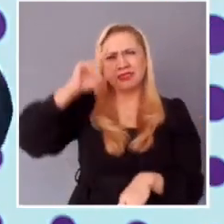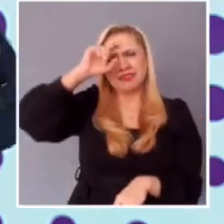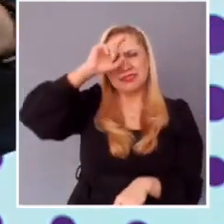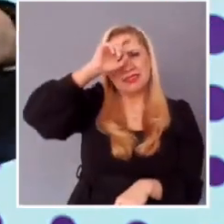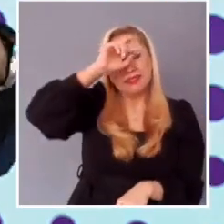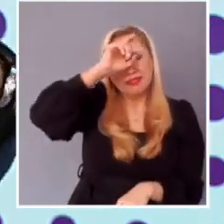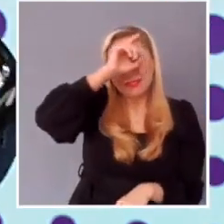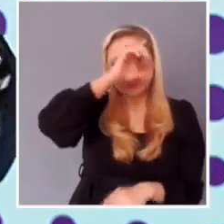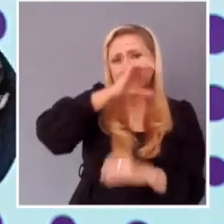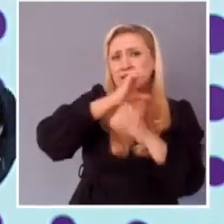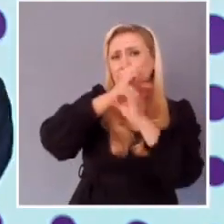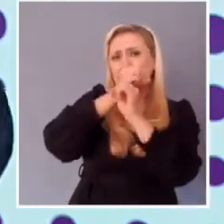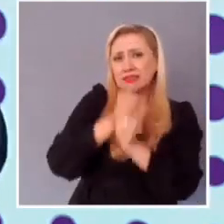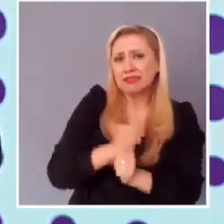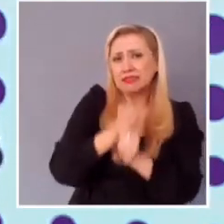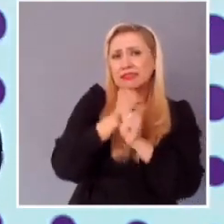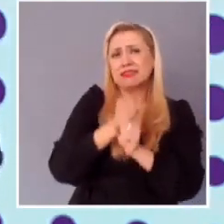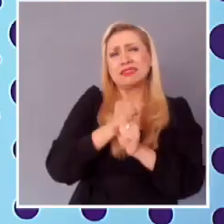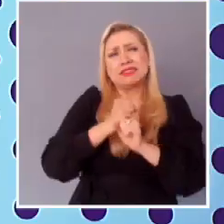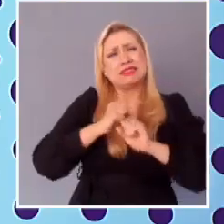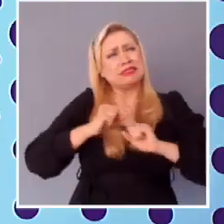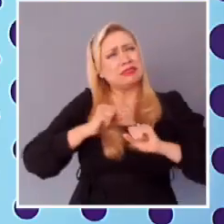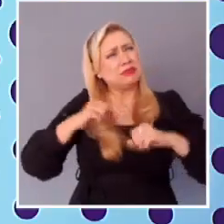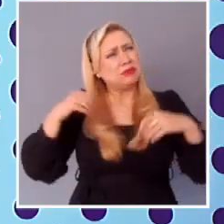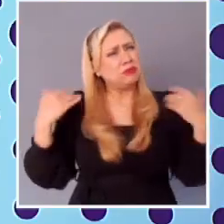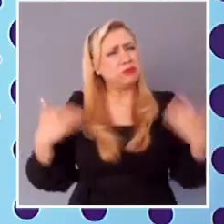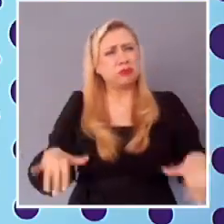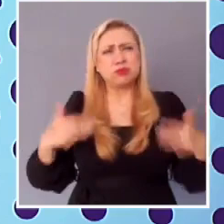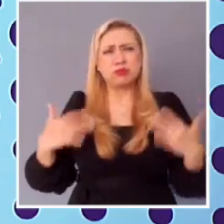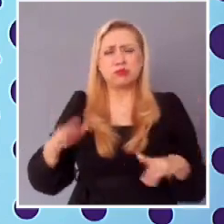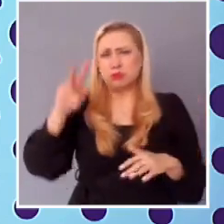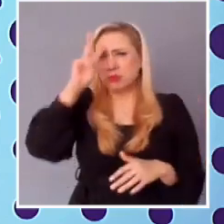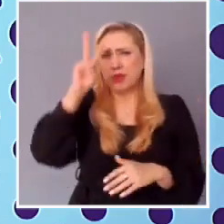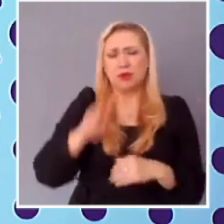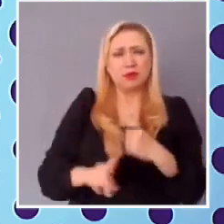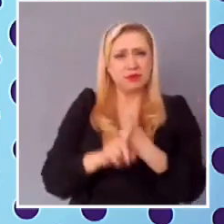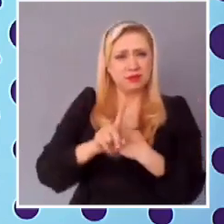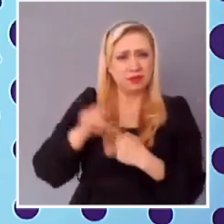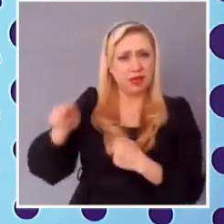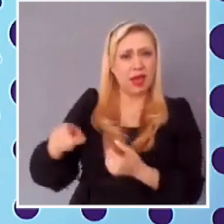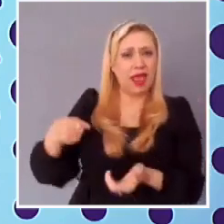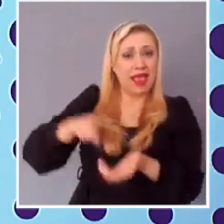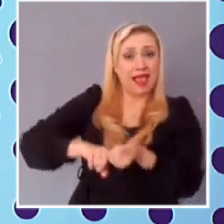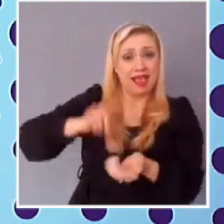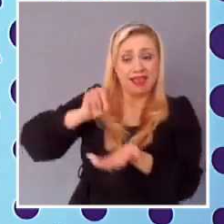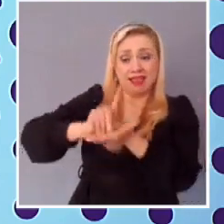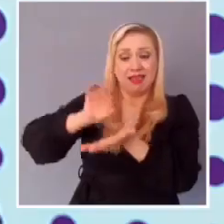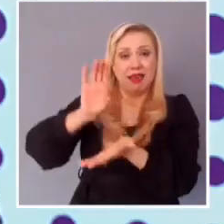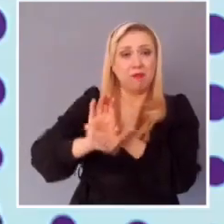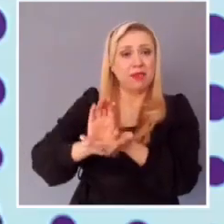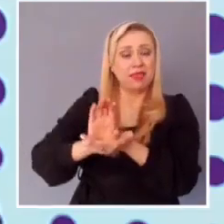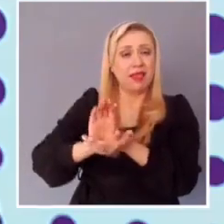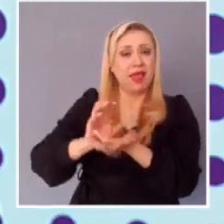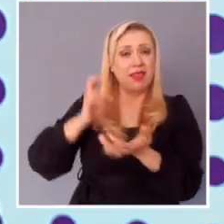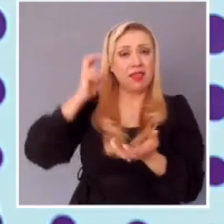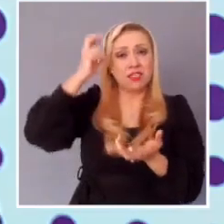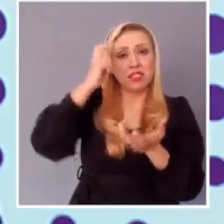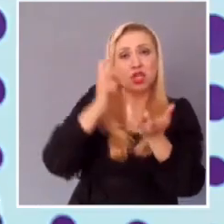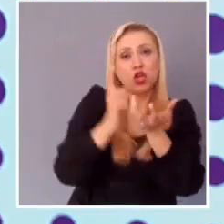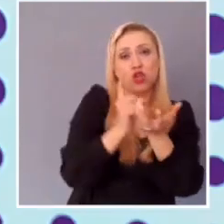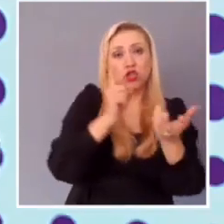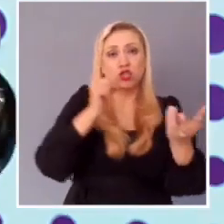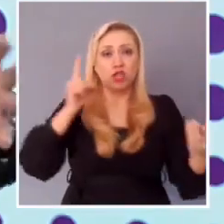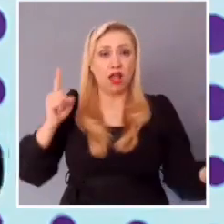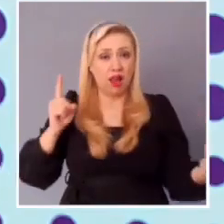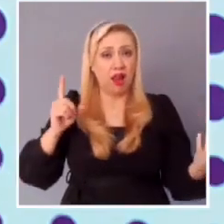digamos, dentro de las personas con discapacidad psicosocial, que ameriten una atención aún mayor, digamos,